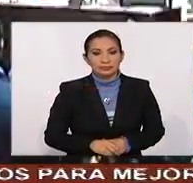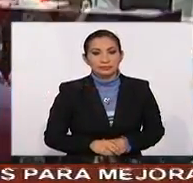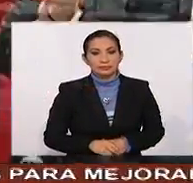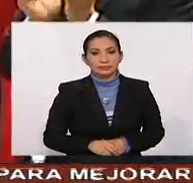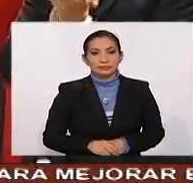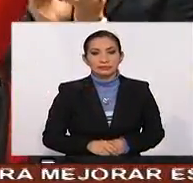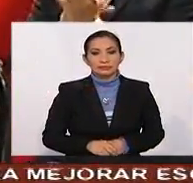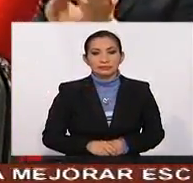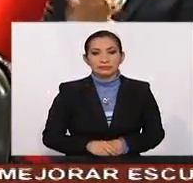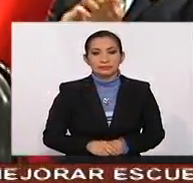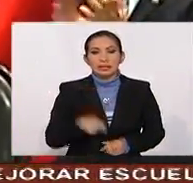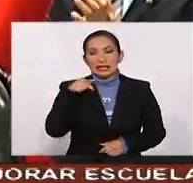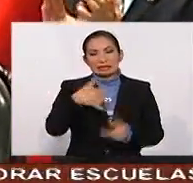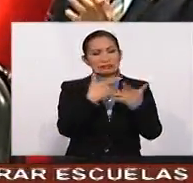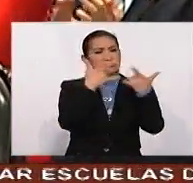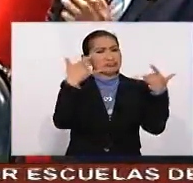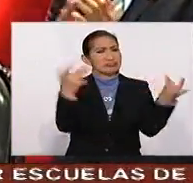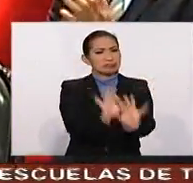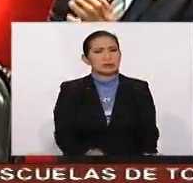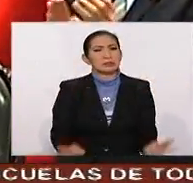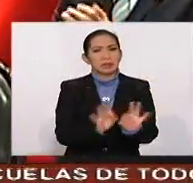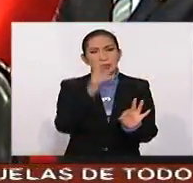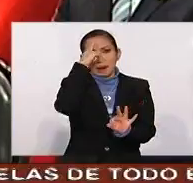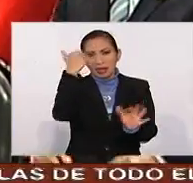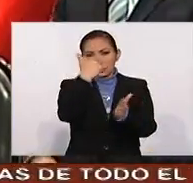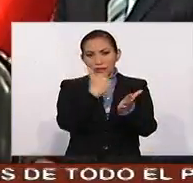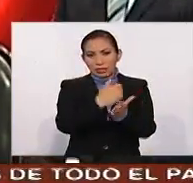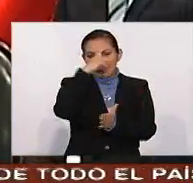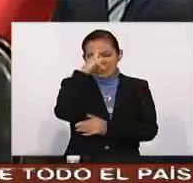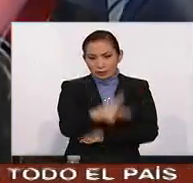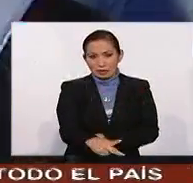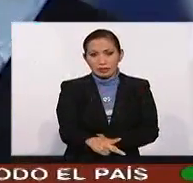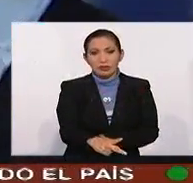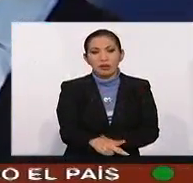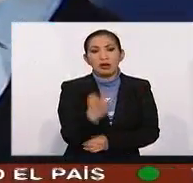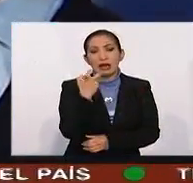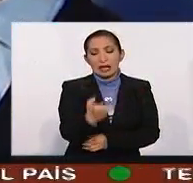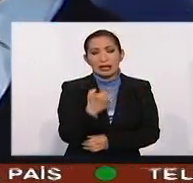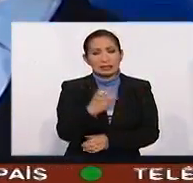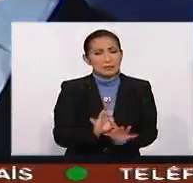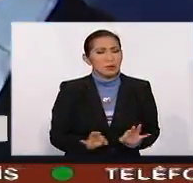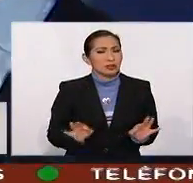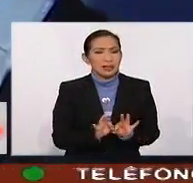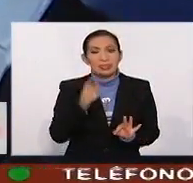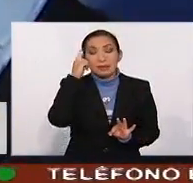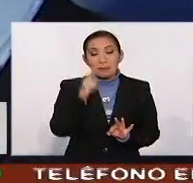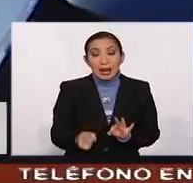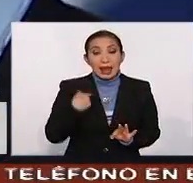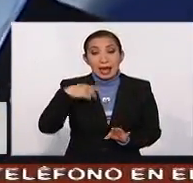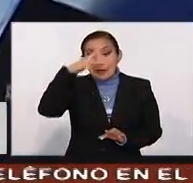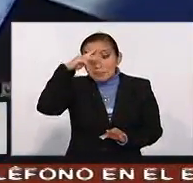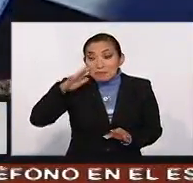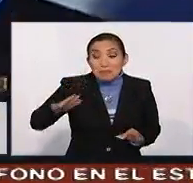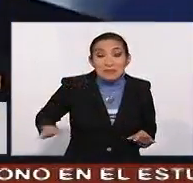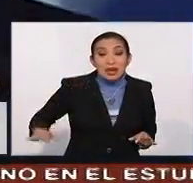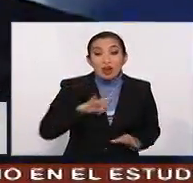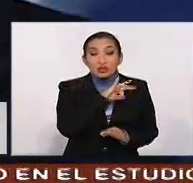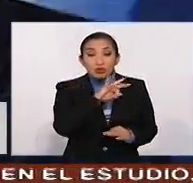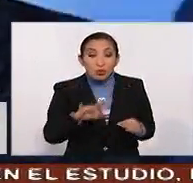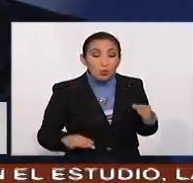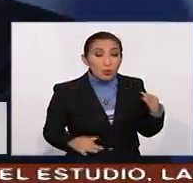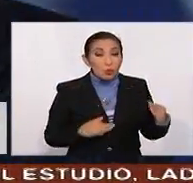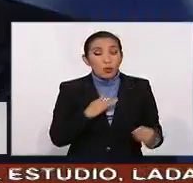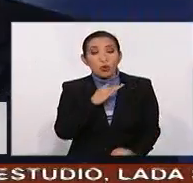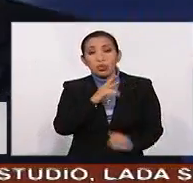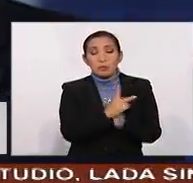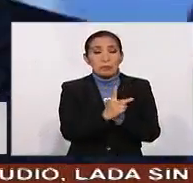Me parece que es un día histórico para la Ciudad de México, es un día histórico para nuestro país,